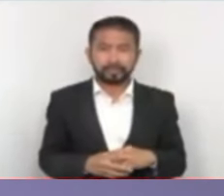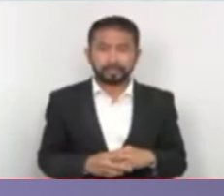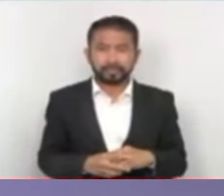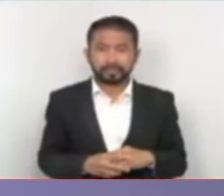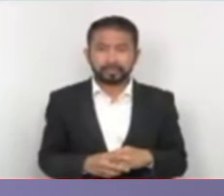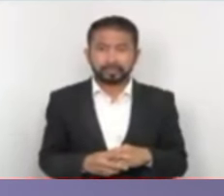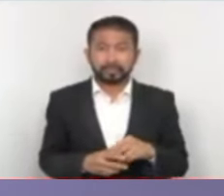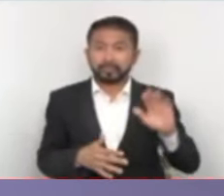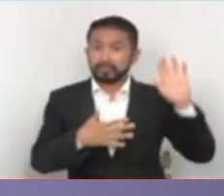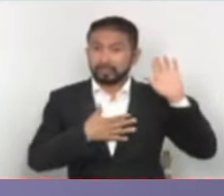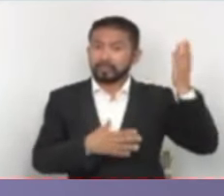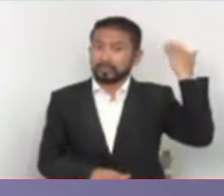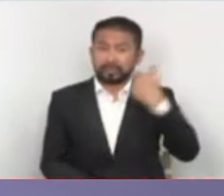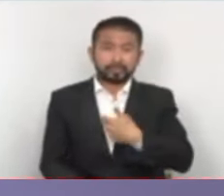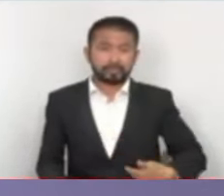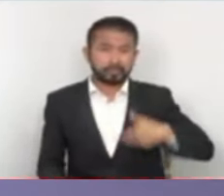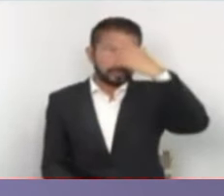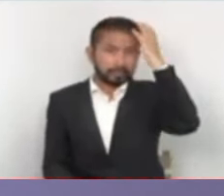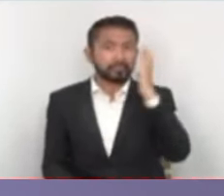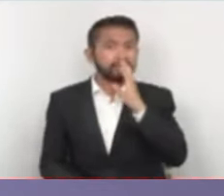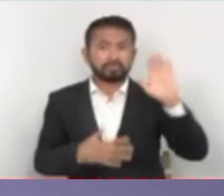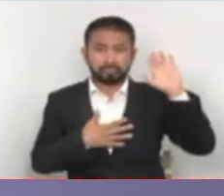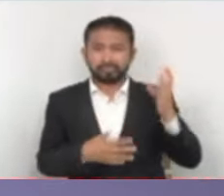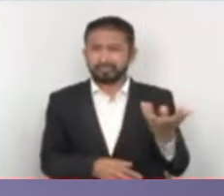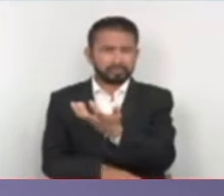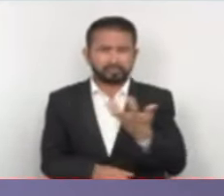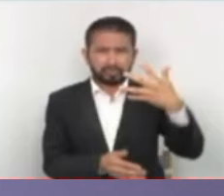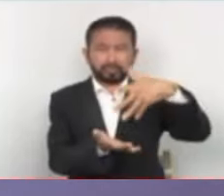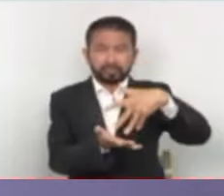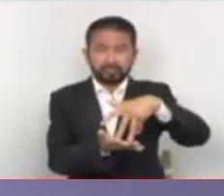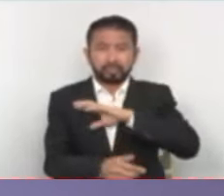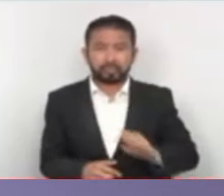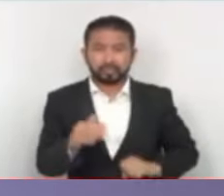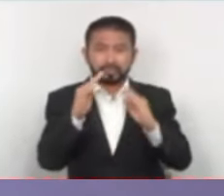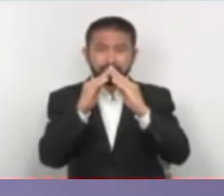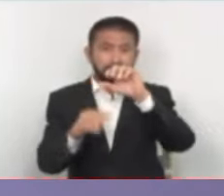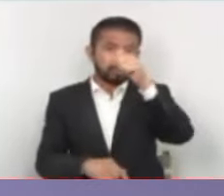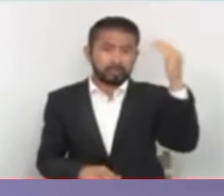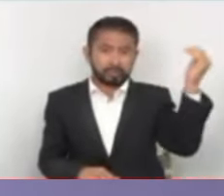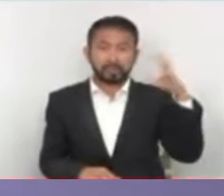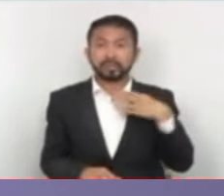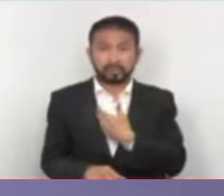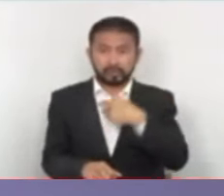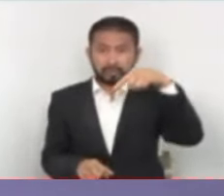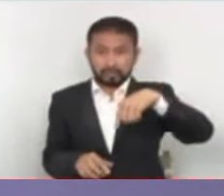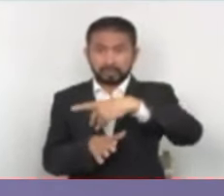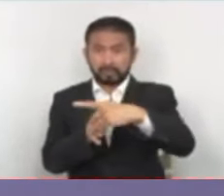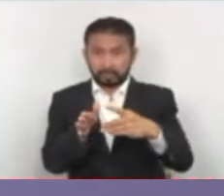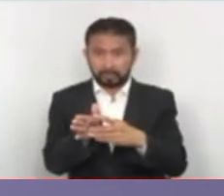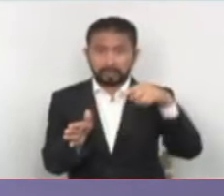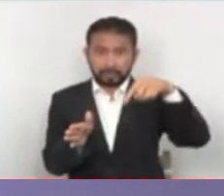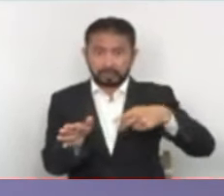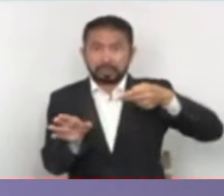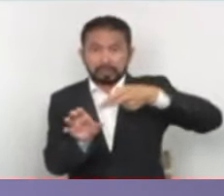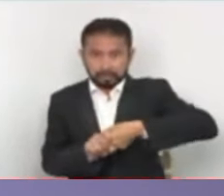Esta fue una promesa que el presidente Bukele siempre le hizo a la diáspora, y nosotros como diputados, cuando venimos